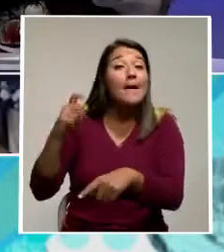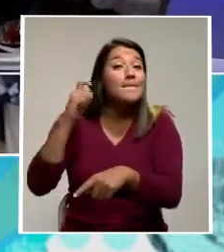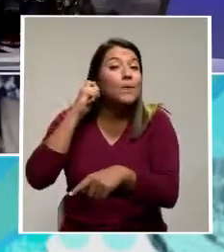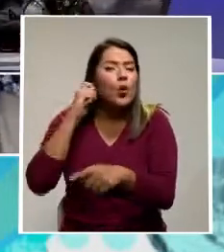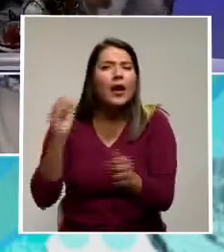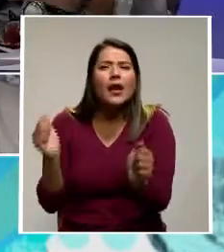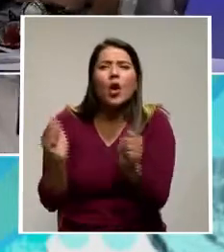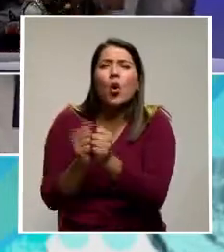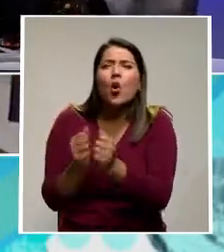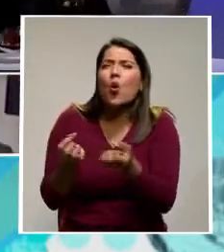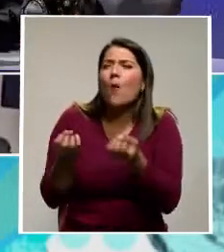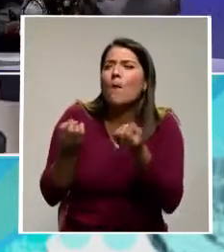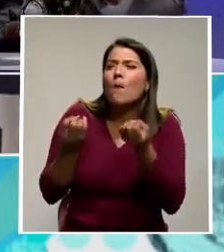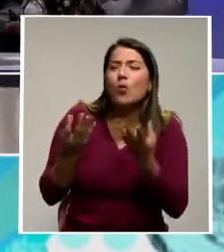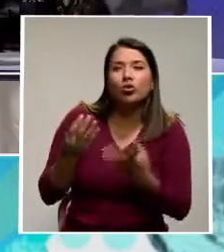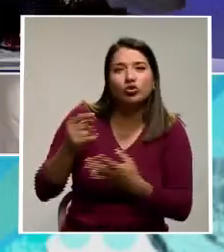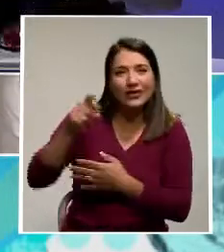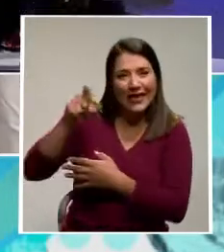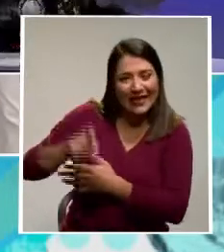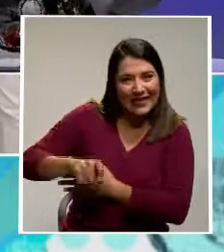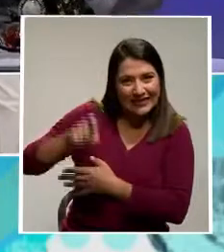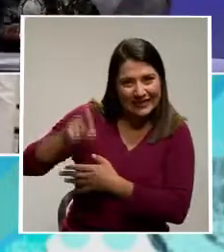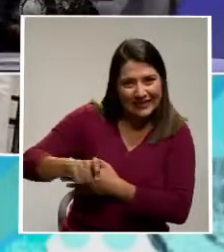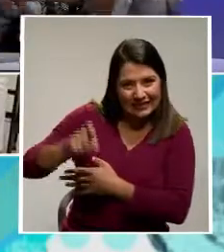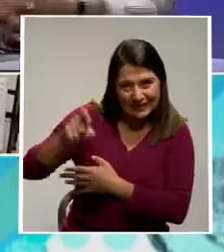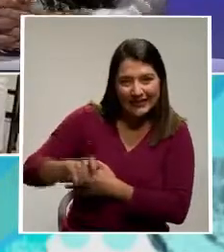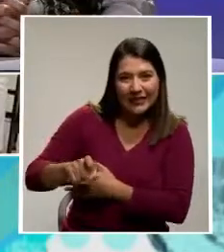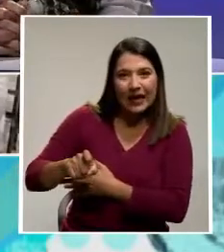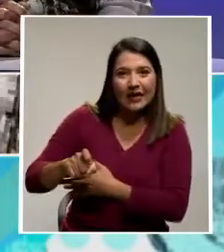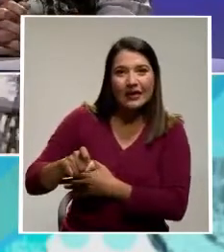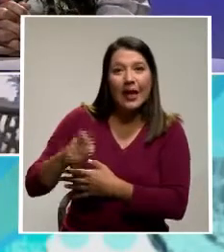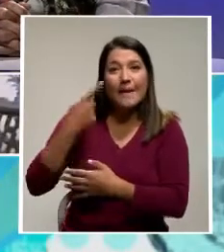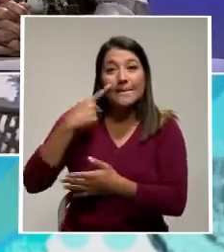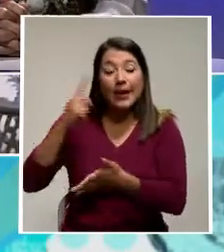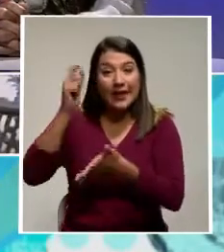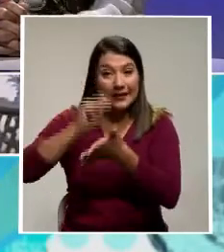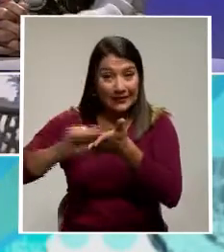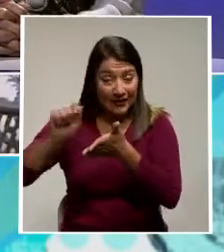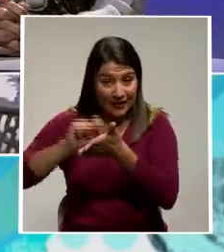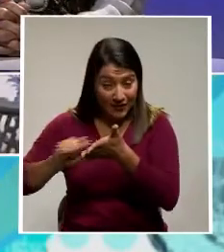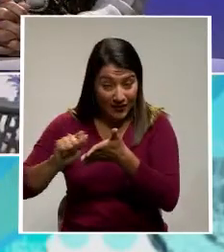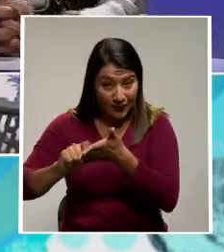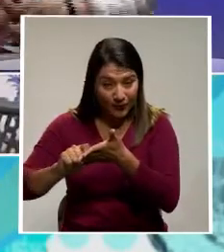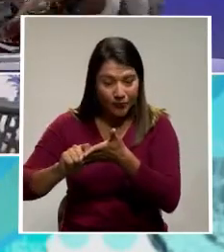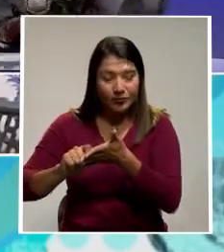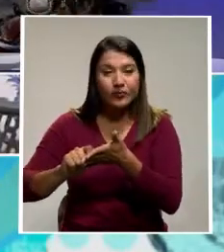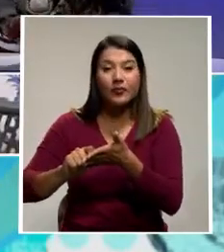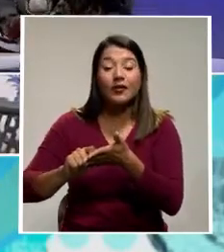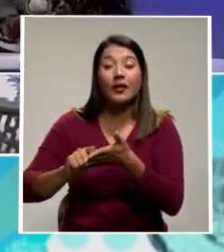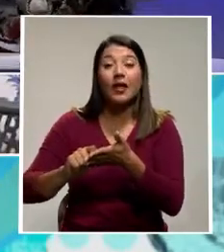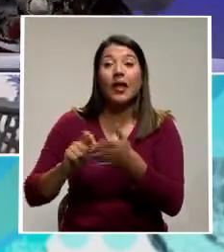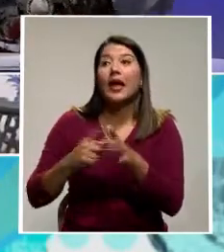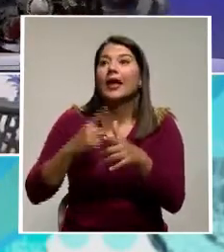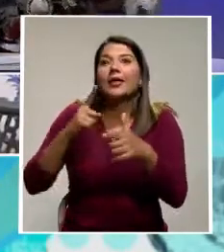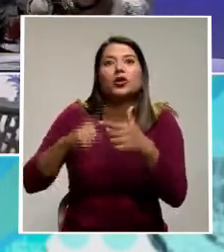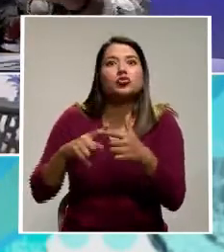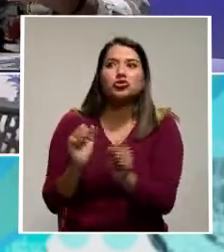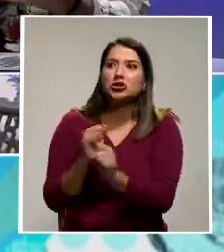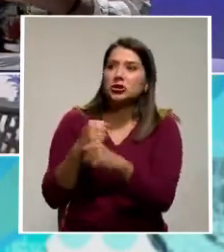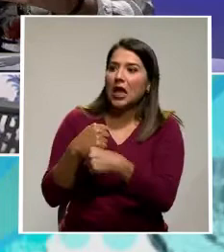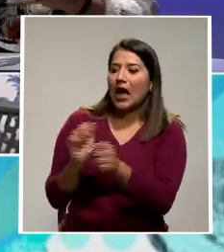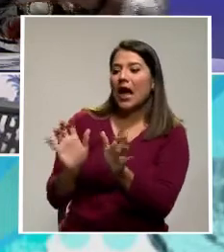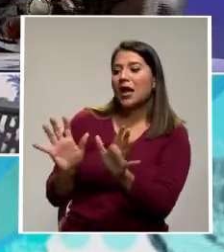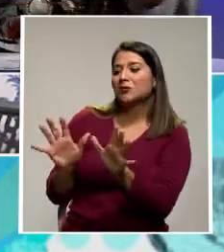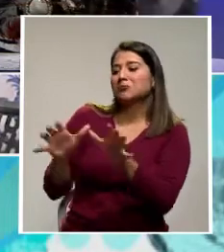mucha necesidad, ansias y vocación de escribir. Y se arman círculos sagrados, digo